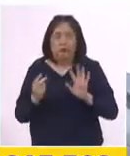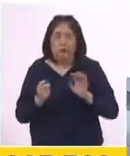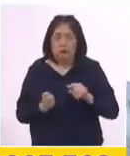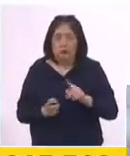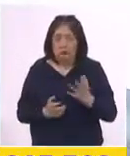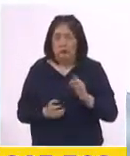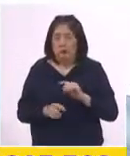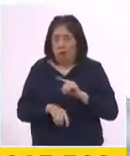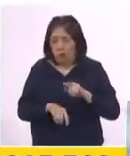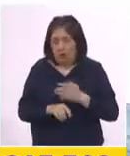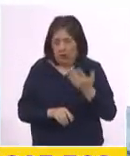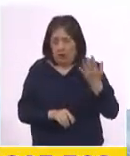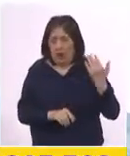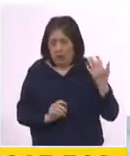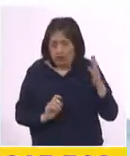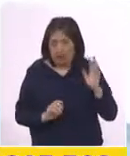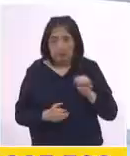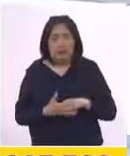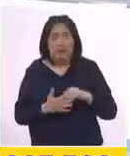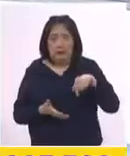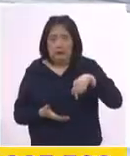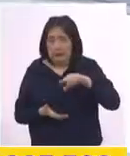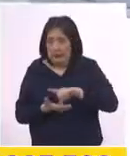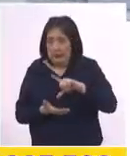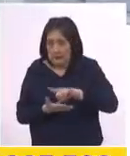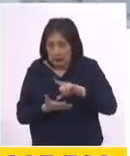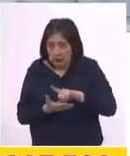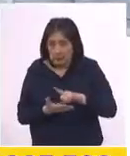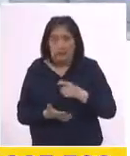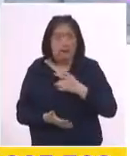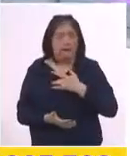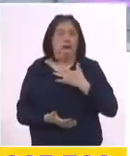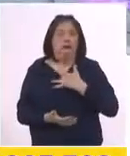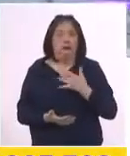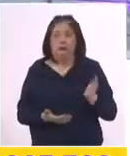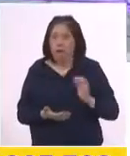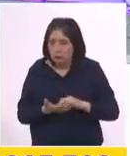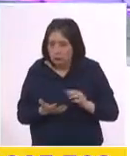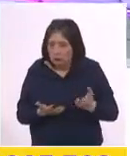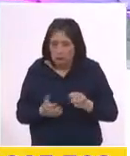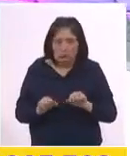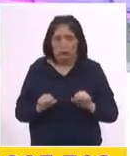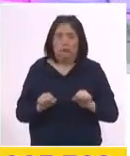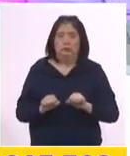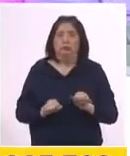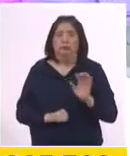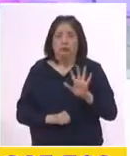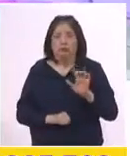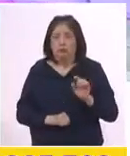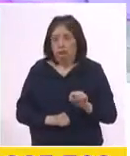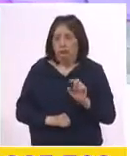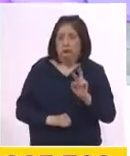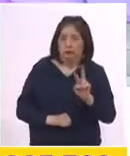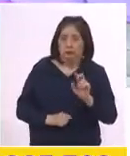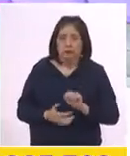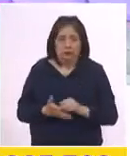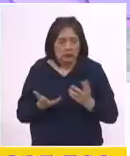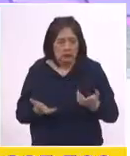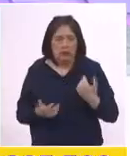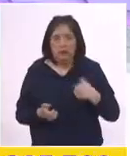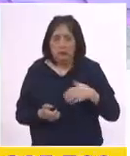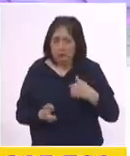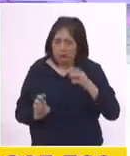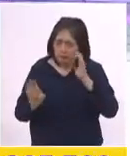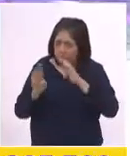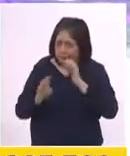antes, y por eso también hubo gran preocupación, en Lima se sintió otro evento sísmico de 5.2 grados que de hecho